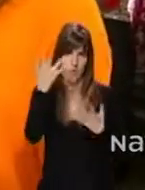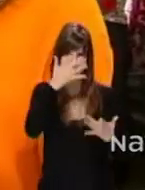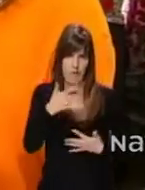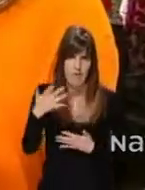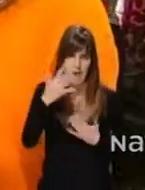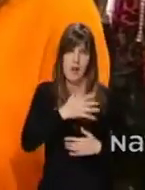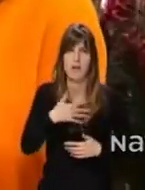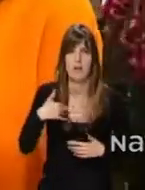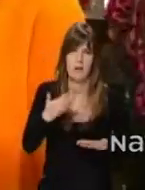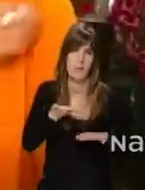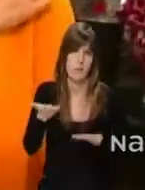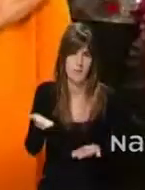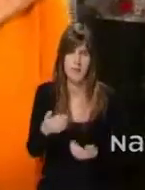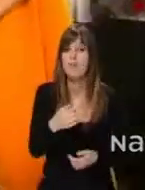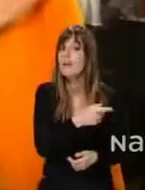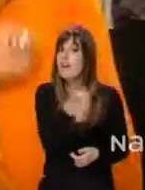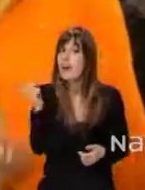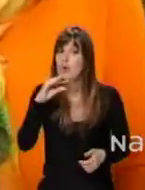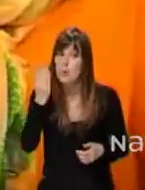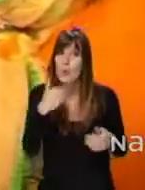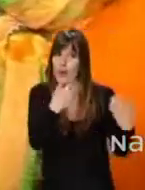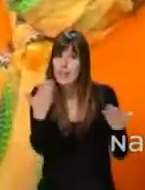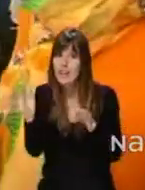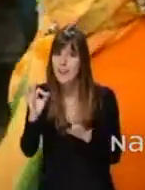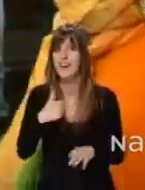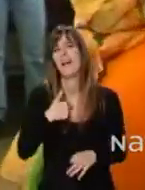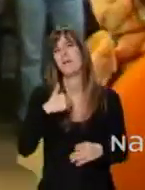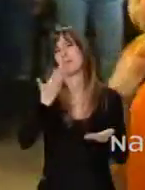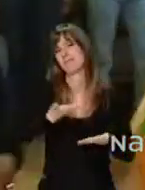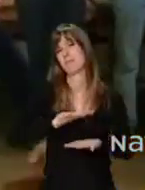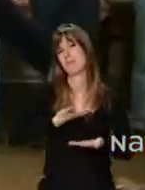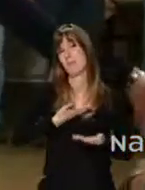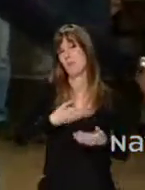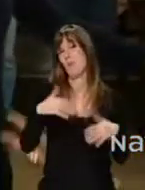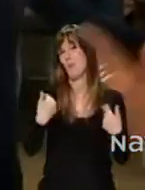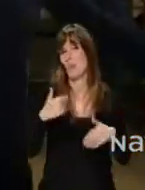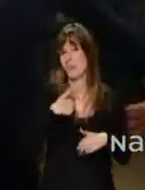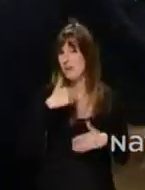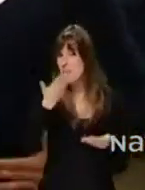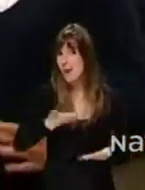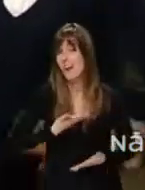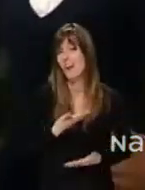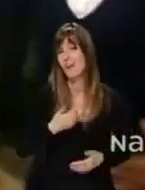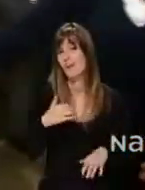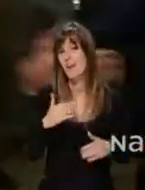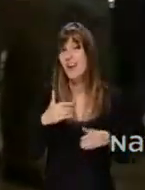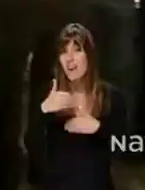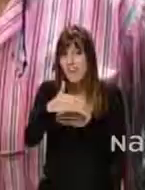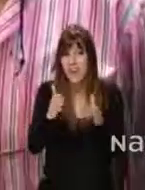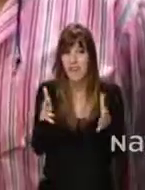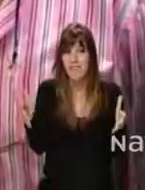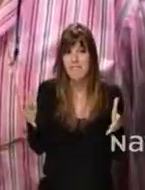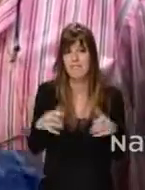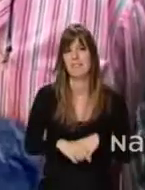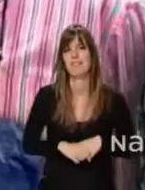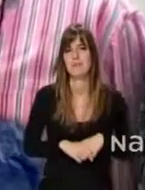de la casa Marcos. ¿A que a vosotros no os da turrón? No. Pues a mí me ha dado. A mí me ha dado una caja entera. El